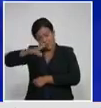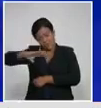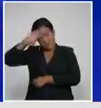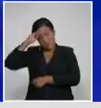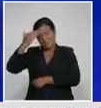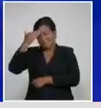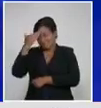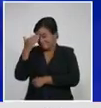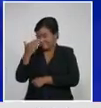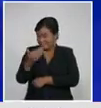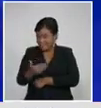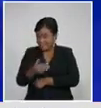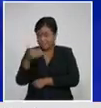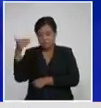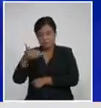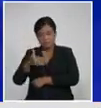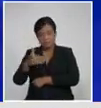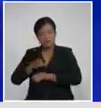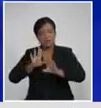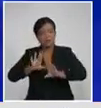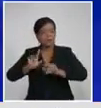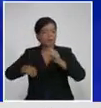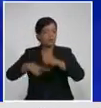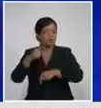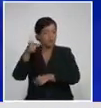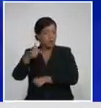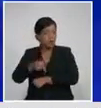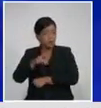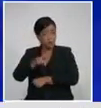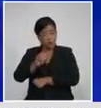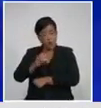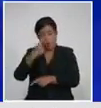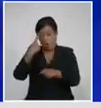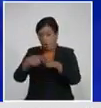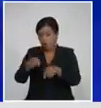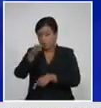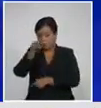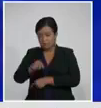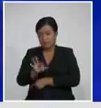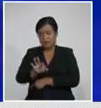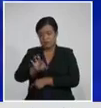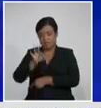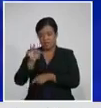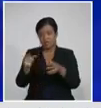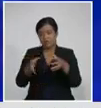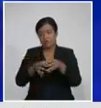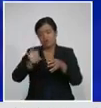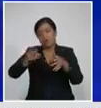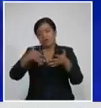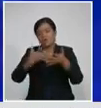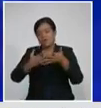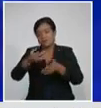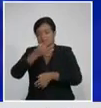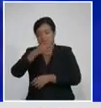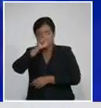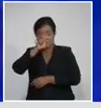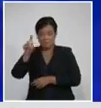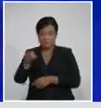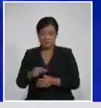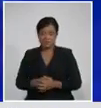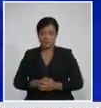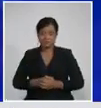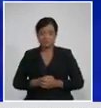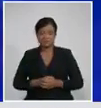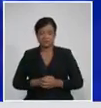gracias por su presencia y lo esperamos el jueves. Usted u otro invitado del grupo empresarial, otro de los científicos que